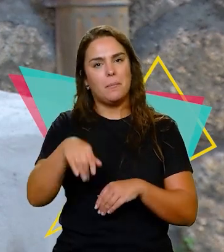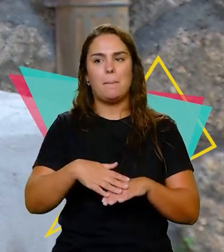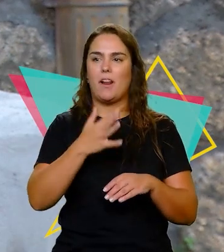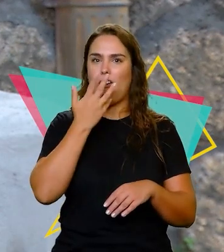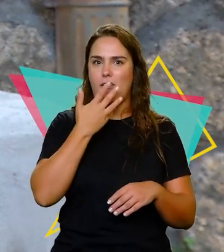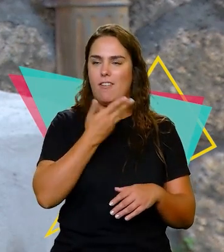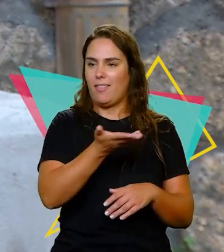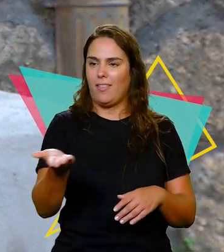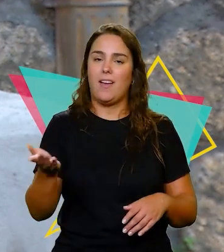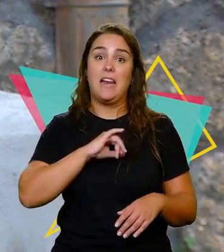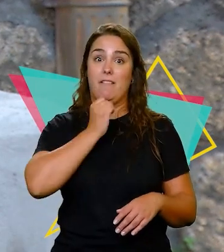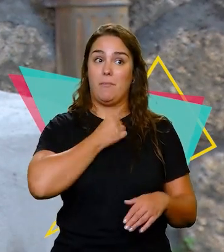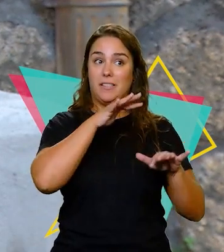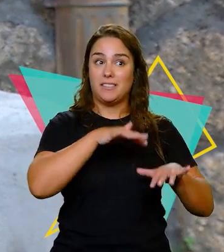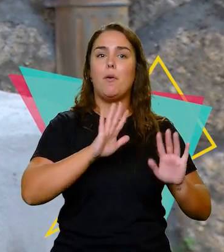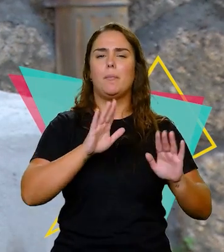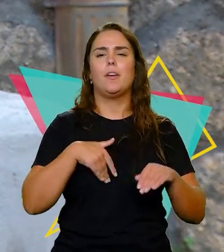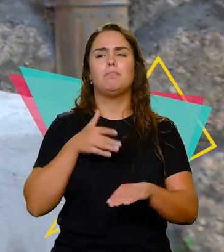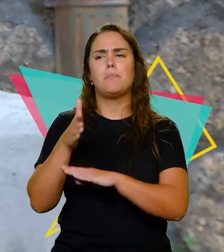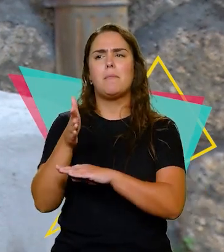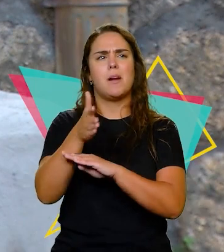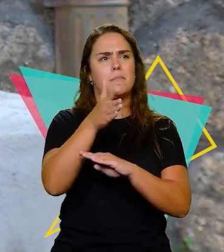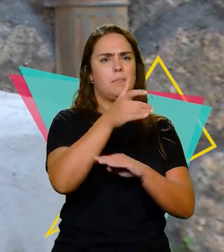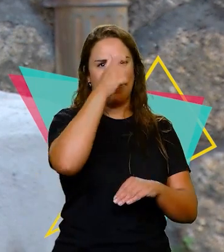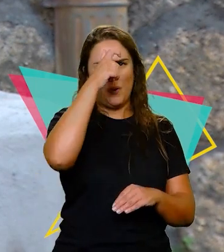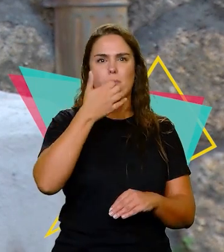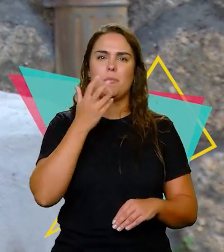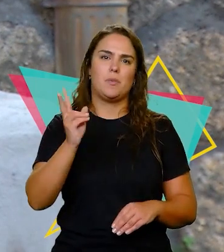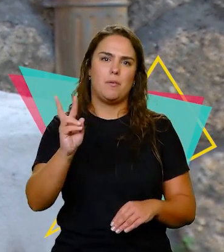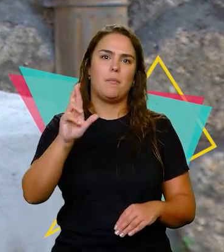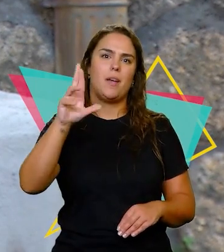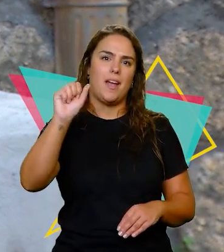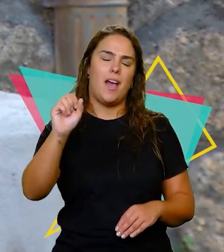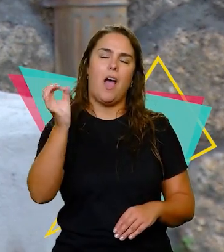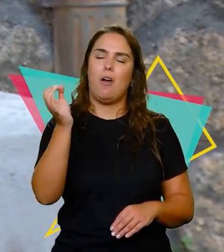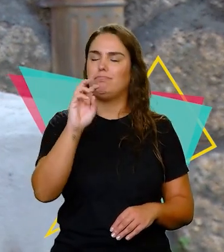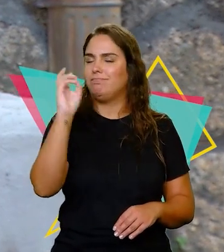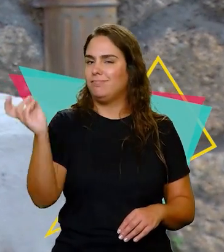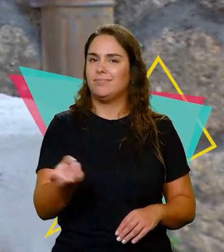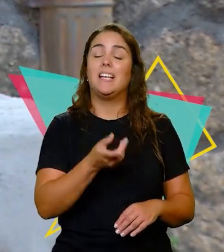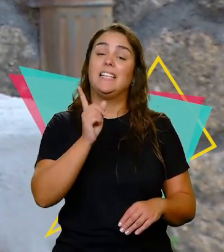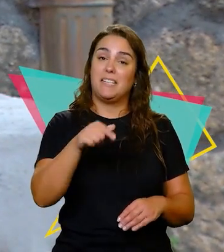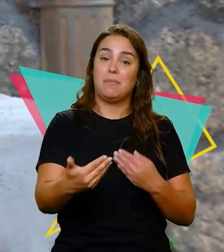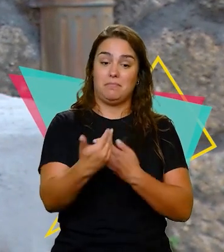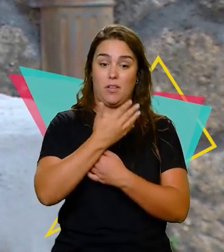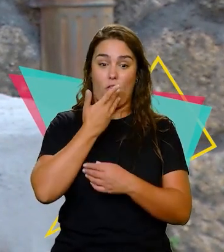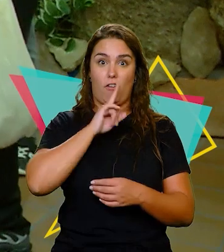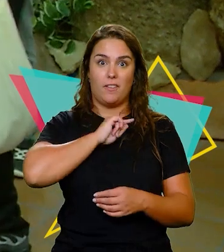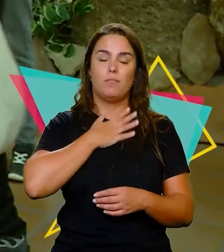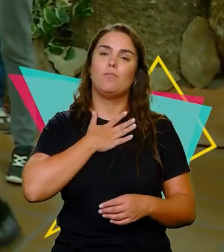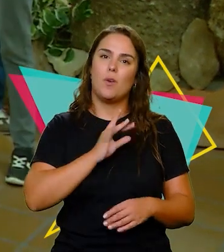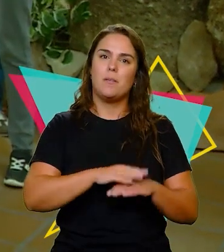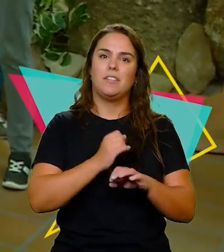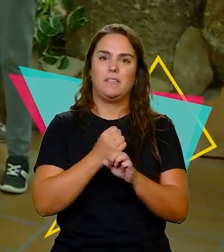también conozcan que aunque estemos en Navalmoral también actuamos en pueblos como Villanueva de la Vera y que también pueden venir a